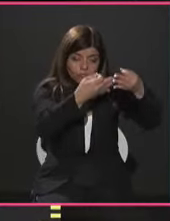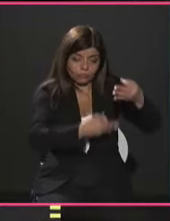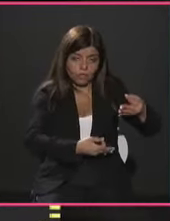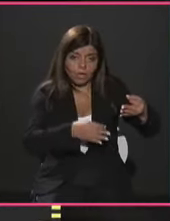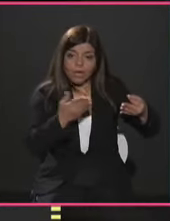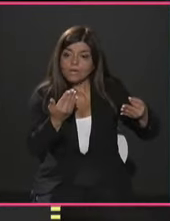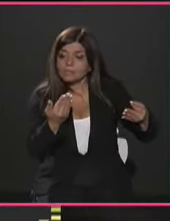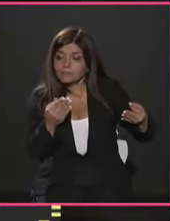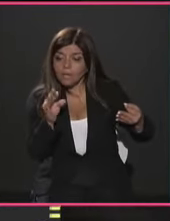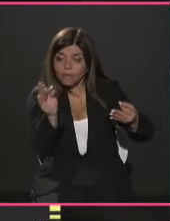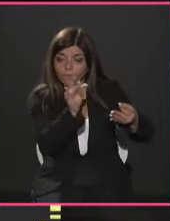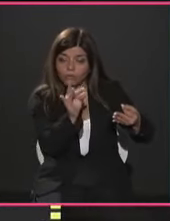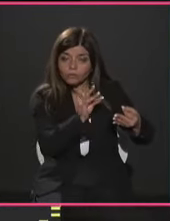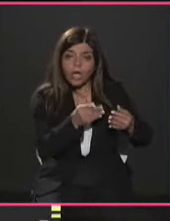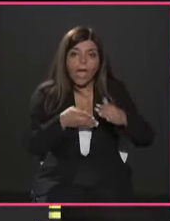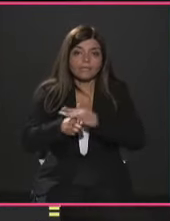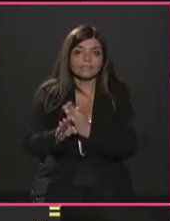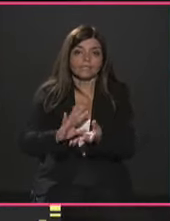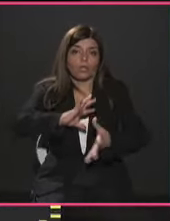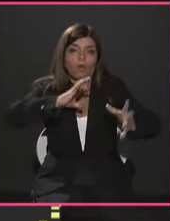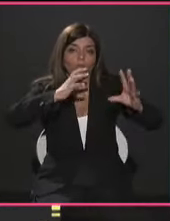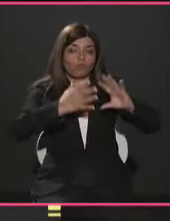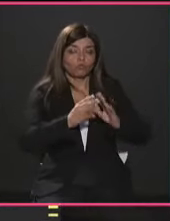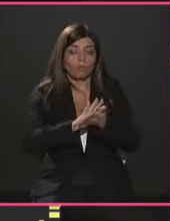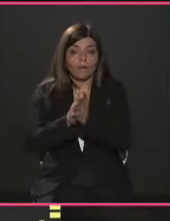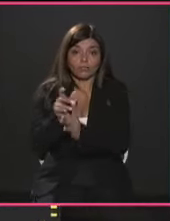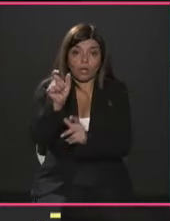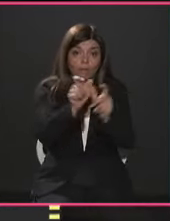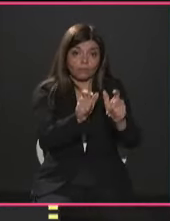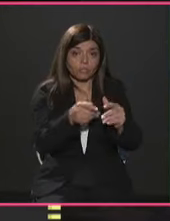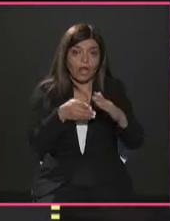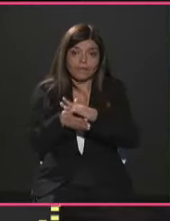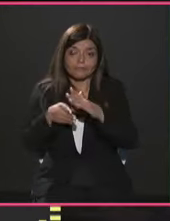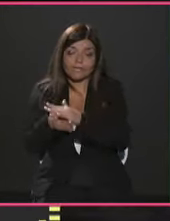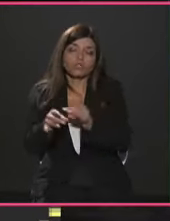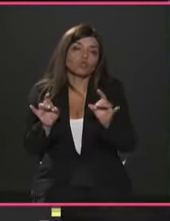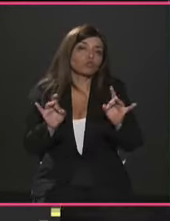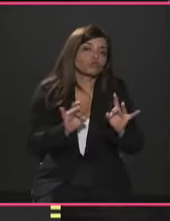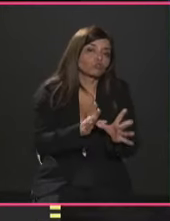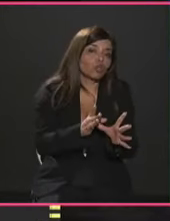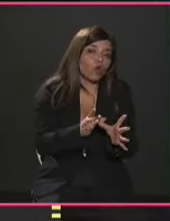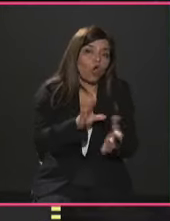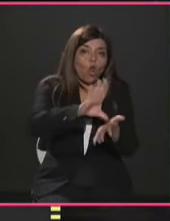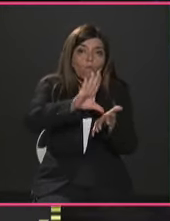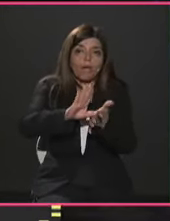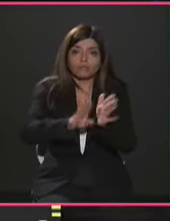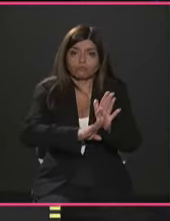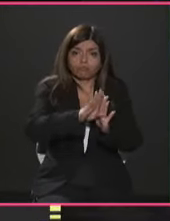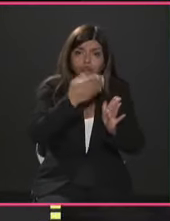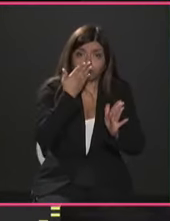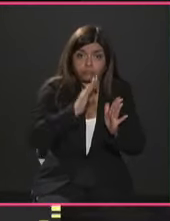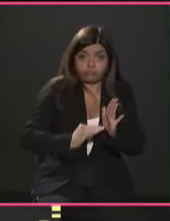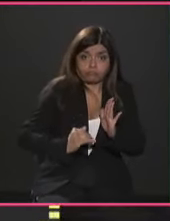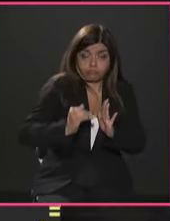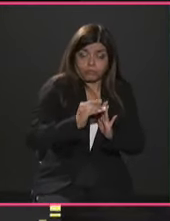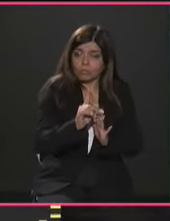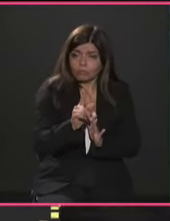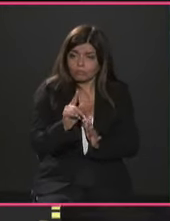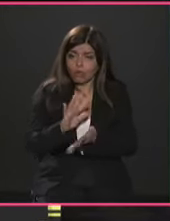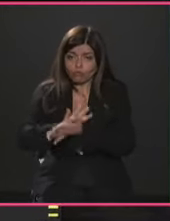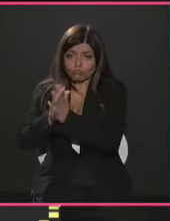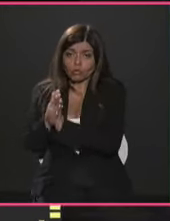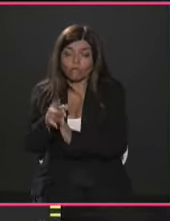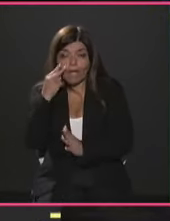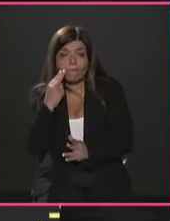sea de acceso a nivel mundial no solo que tengan acceso a esta los países más desarrollados veamos Cómo podemos